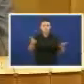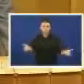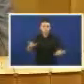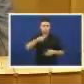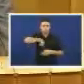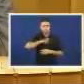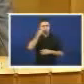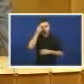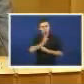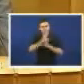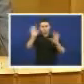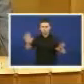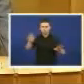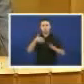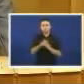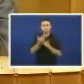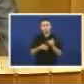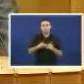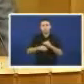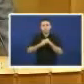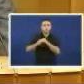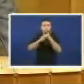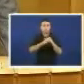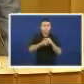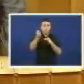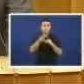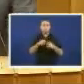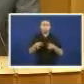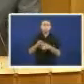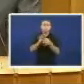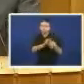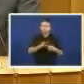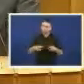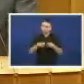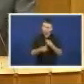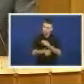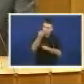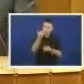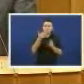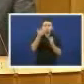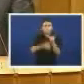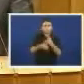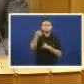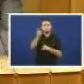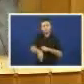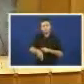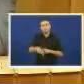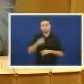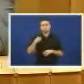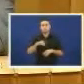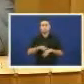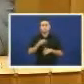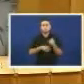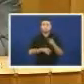sexa a igualdade e a coesión social de Galiza máis hostível será o noso crecemento